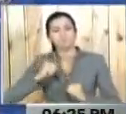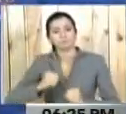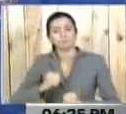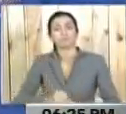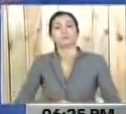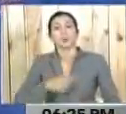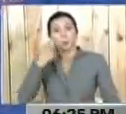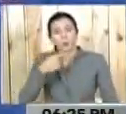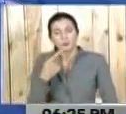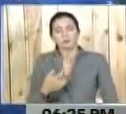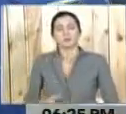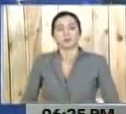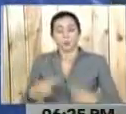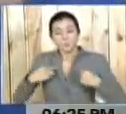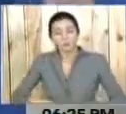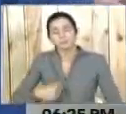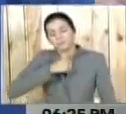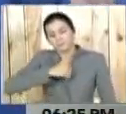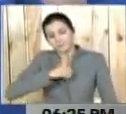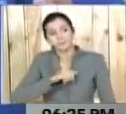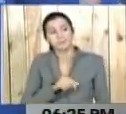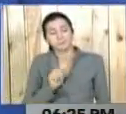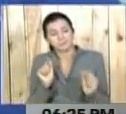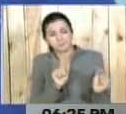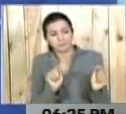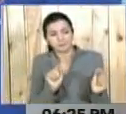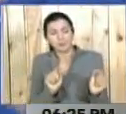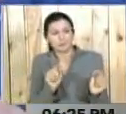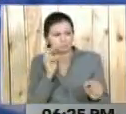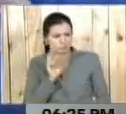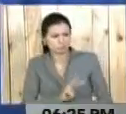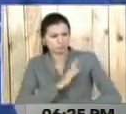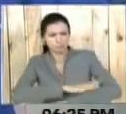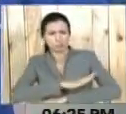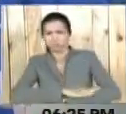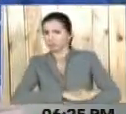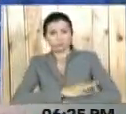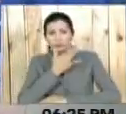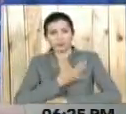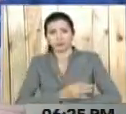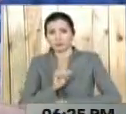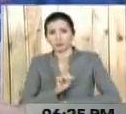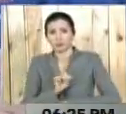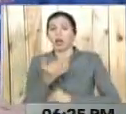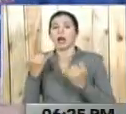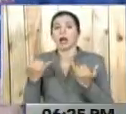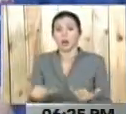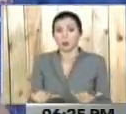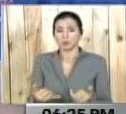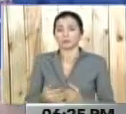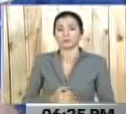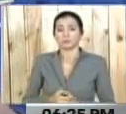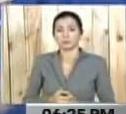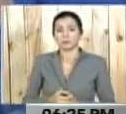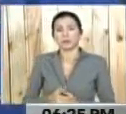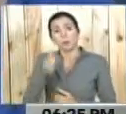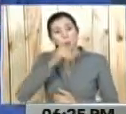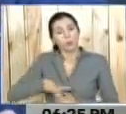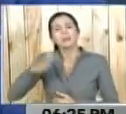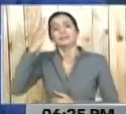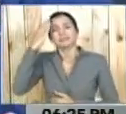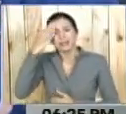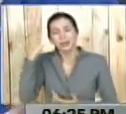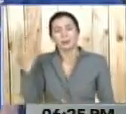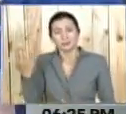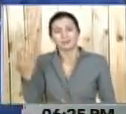humana, de bueno, aguantar este tipo de comportamiento, que no es nada fácil. Ahora, creo que todo nuestro pueblo sabe la madera que han